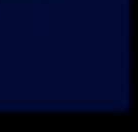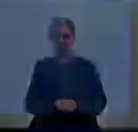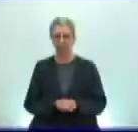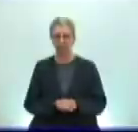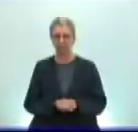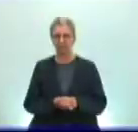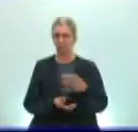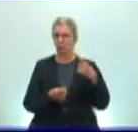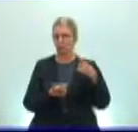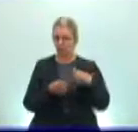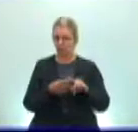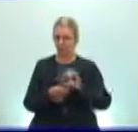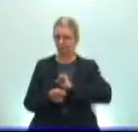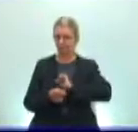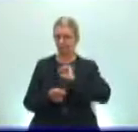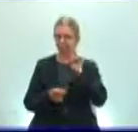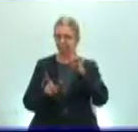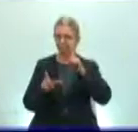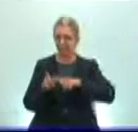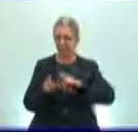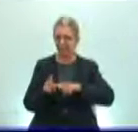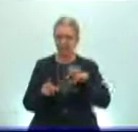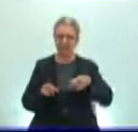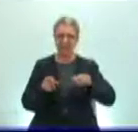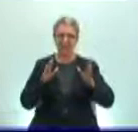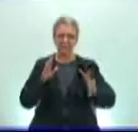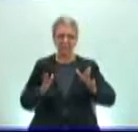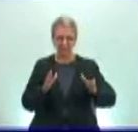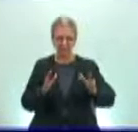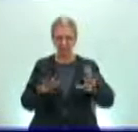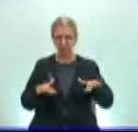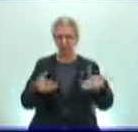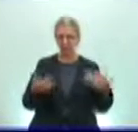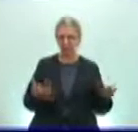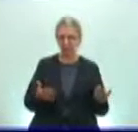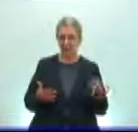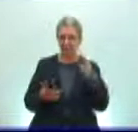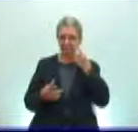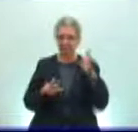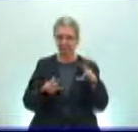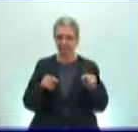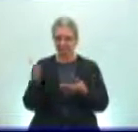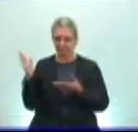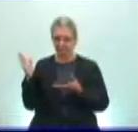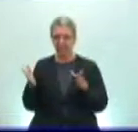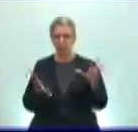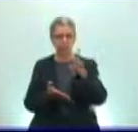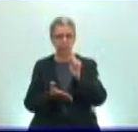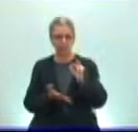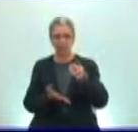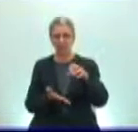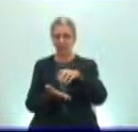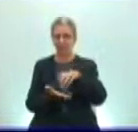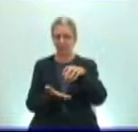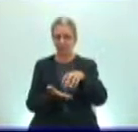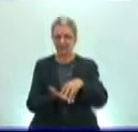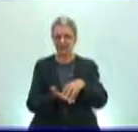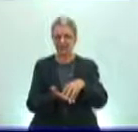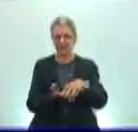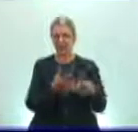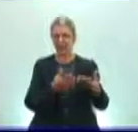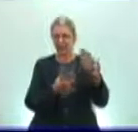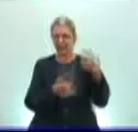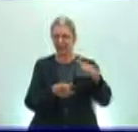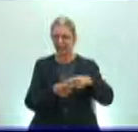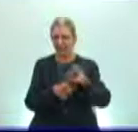Otro de los logros de la URSS en ese periodo, precisamente lo mostramos en pantalla, es que en todas las ciudades y aldeas se lleva a cabo